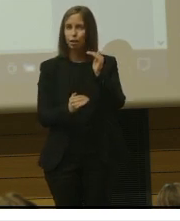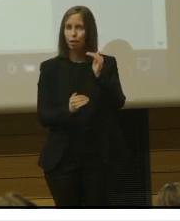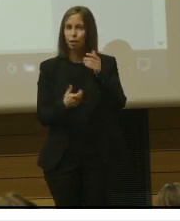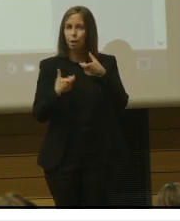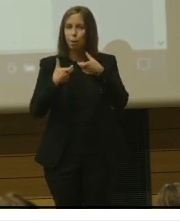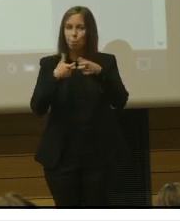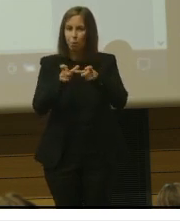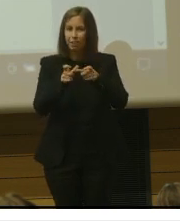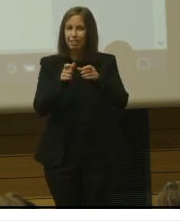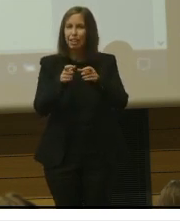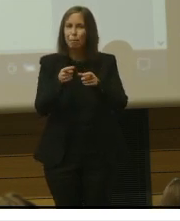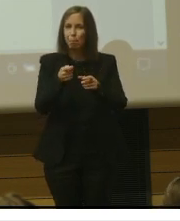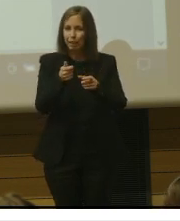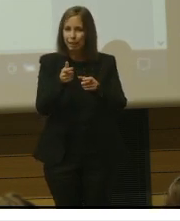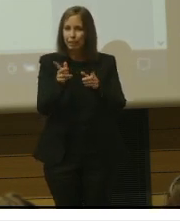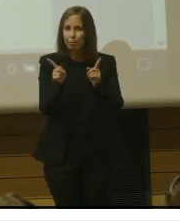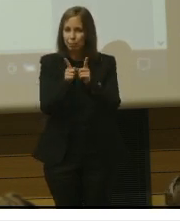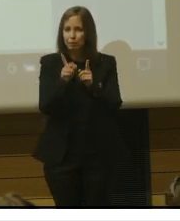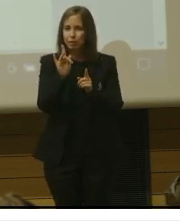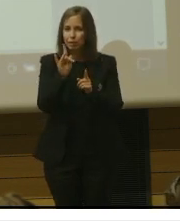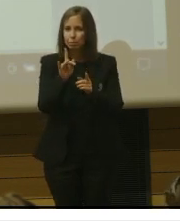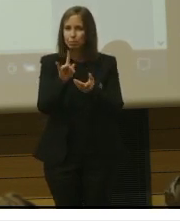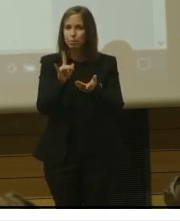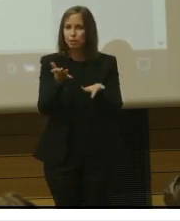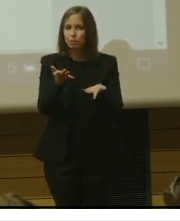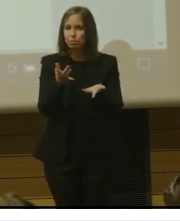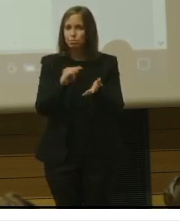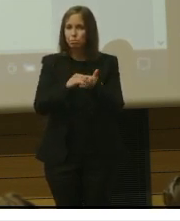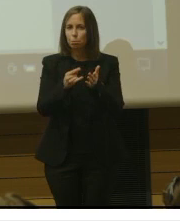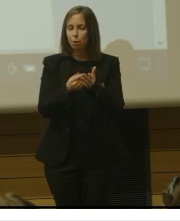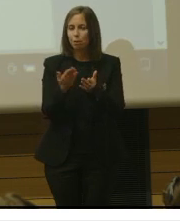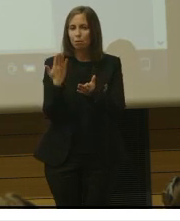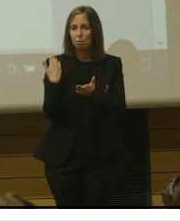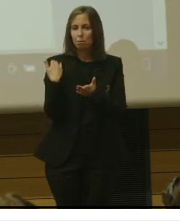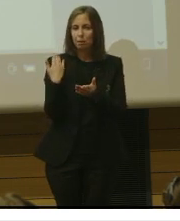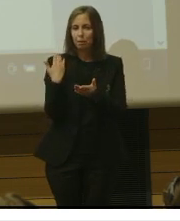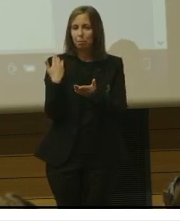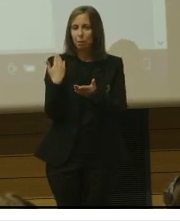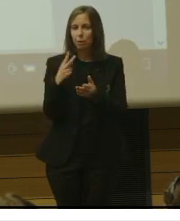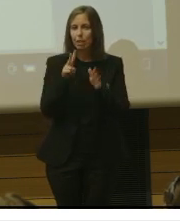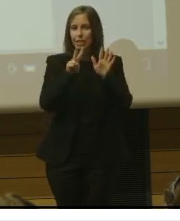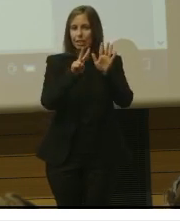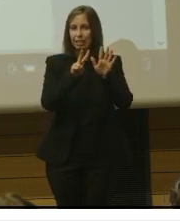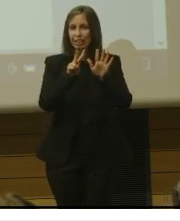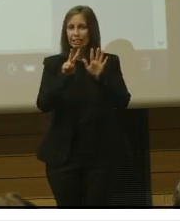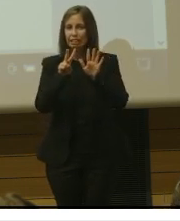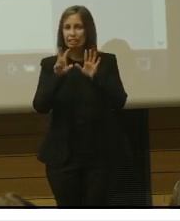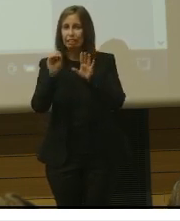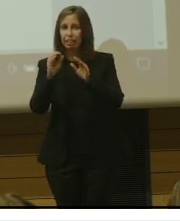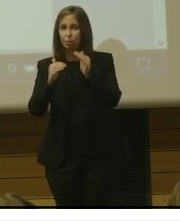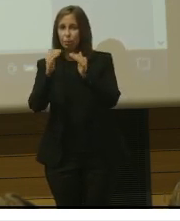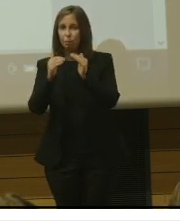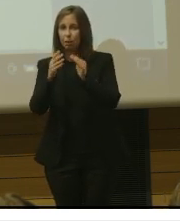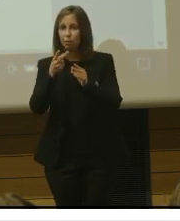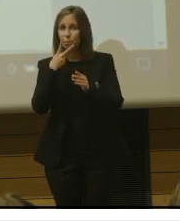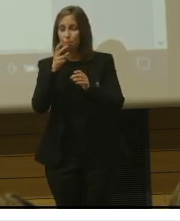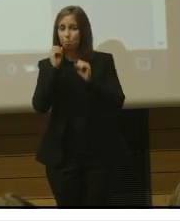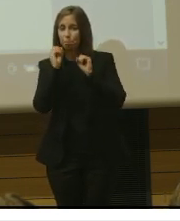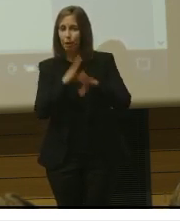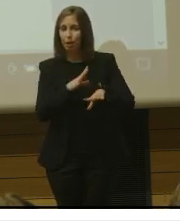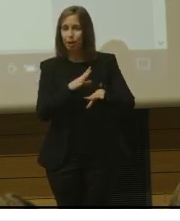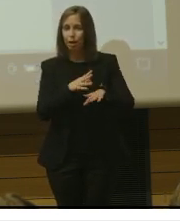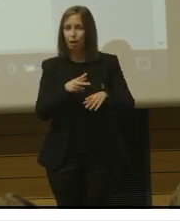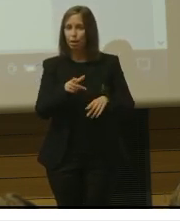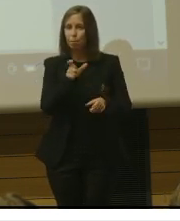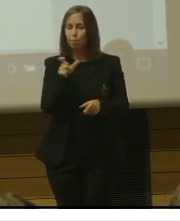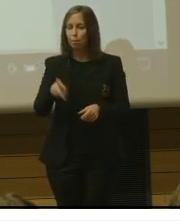pequeña, necesitamos más muestra, pero en un proyecto que terminamos hace poquito, pues el 70 y pico % deja de fumar, ¿no? Y en población general,